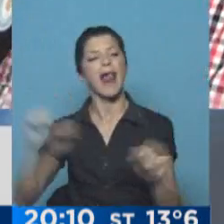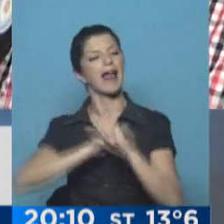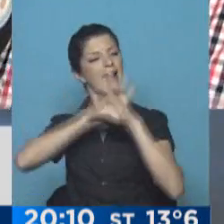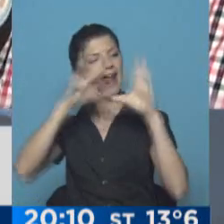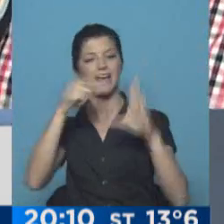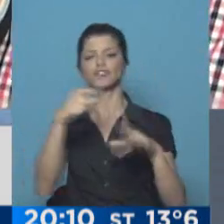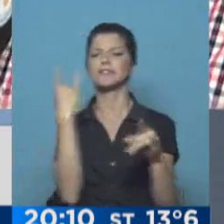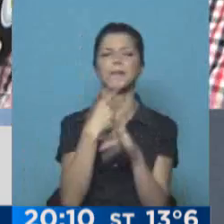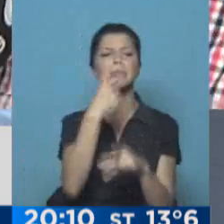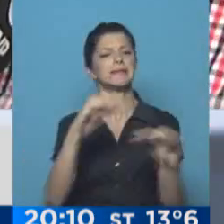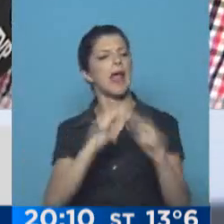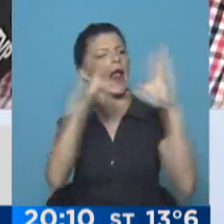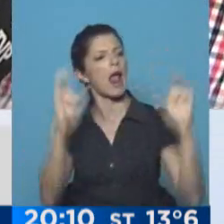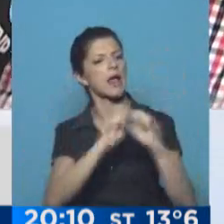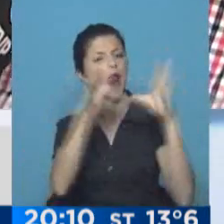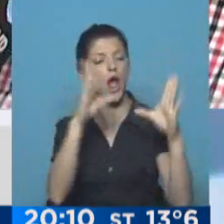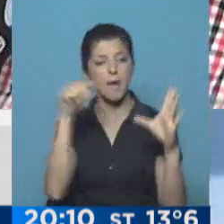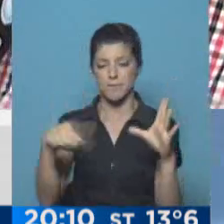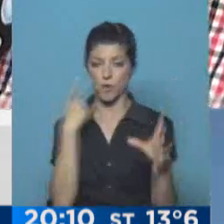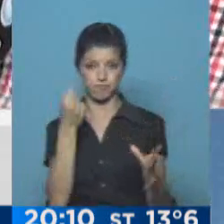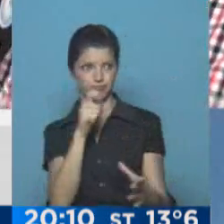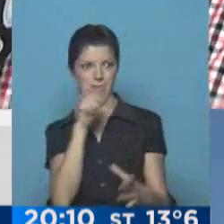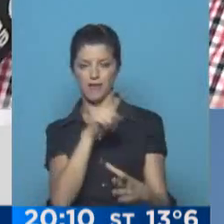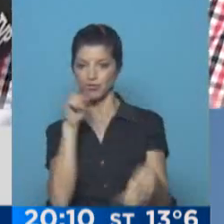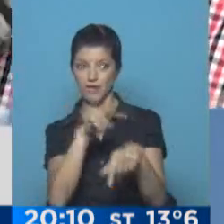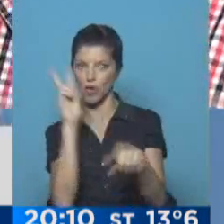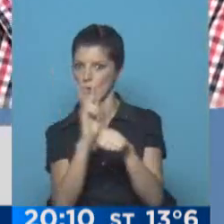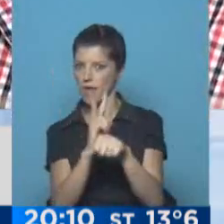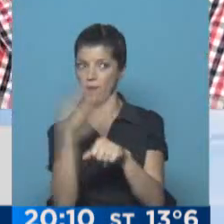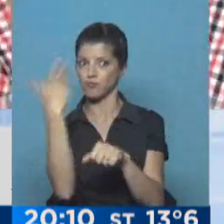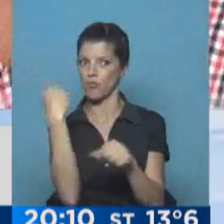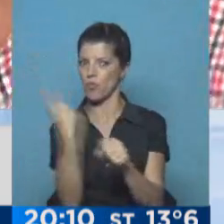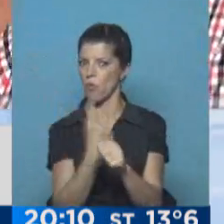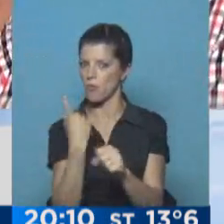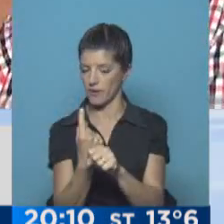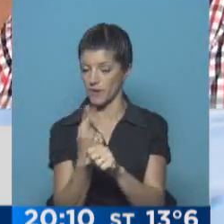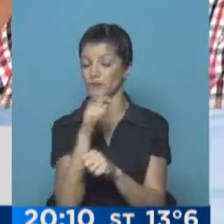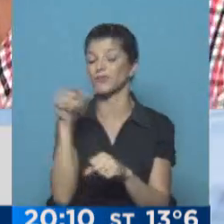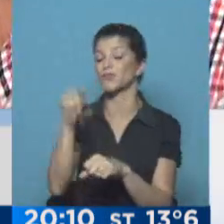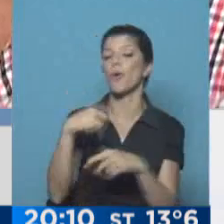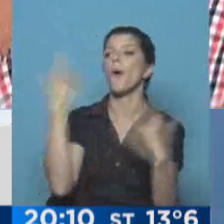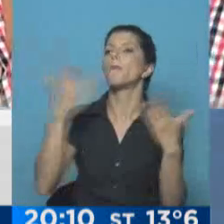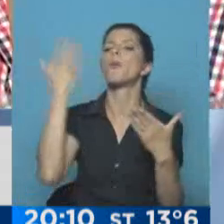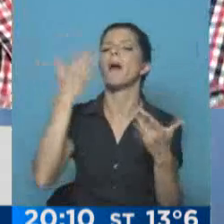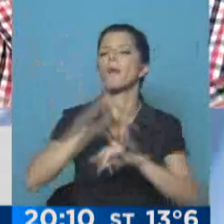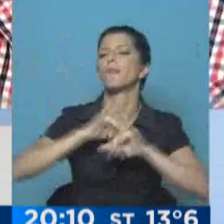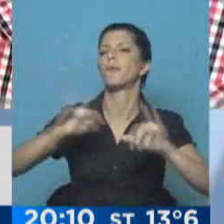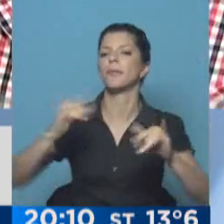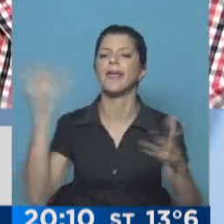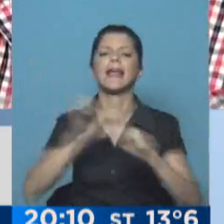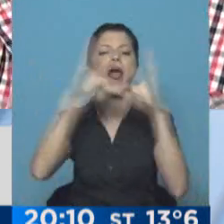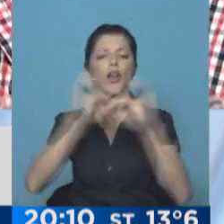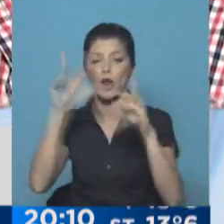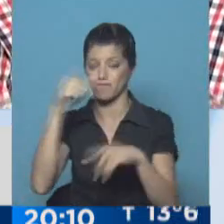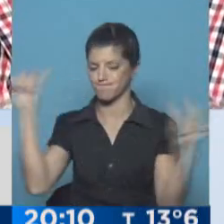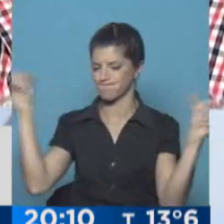ha quedado roto a partir de la incapacidad de poder responder desde su discurso público. Yo le preguntaba hoy a Nicolás, fuera de cámara, el hecho de que esta